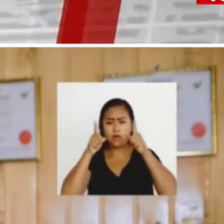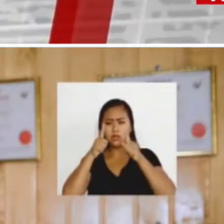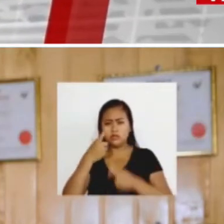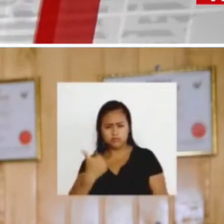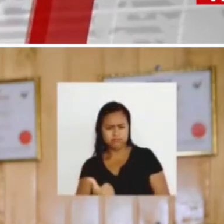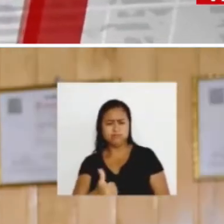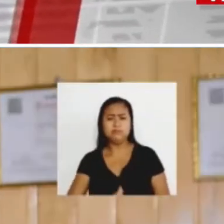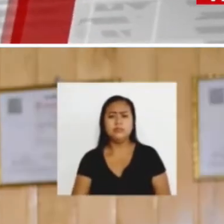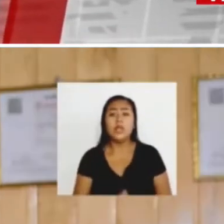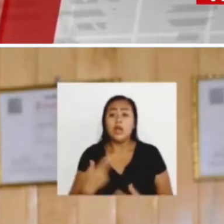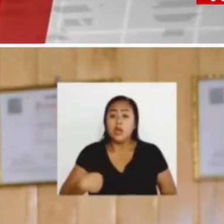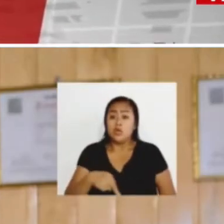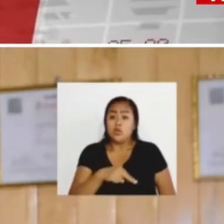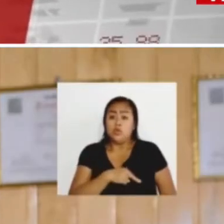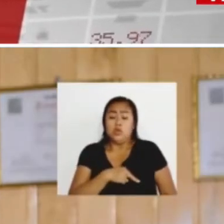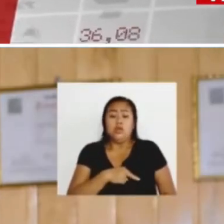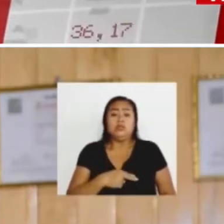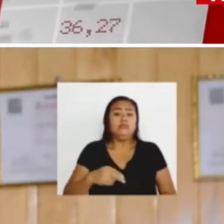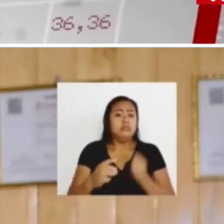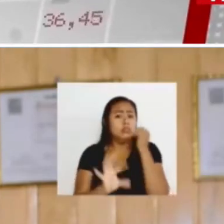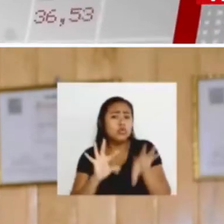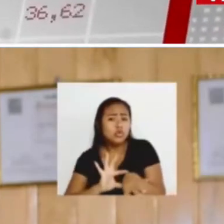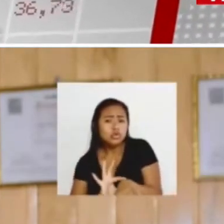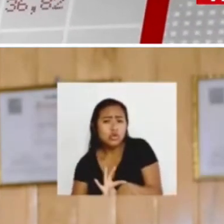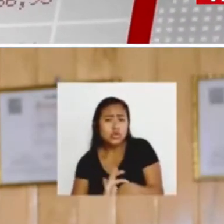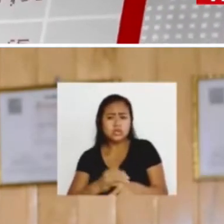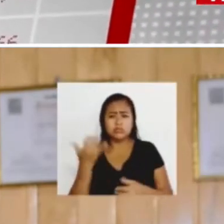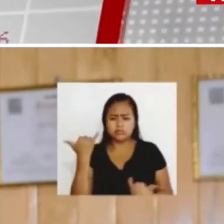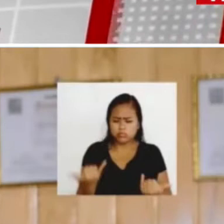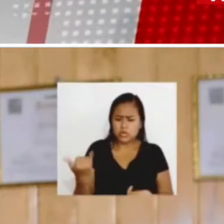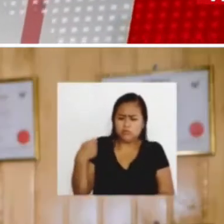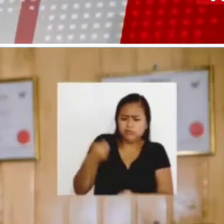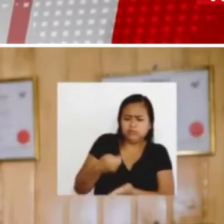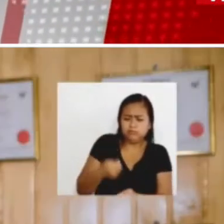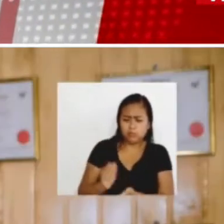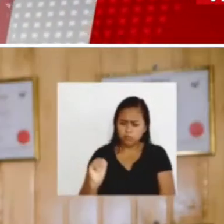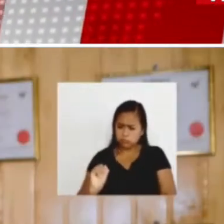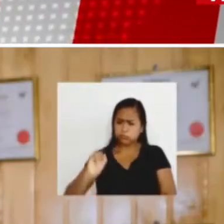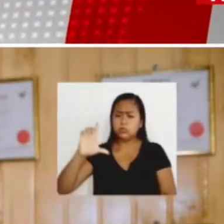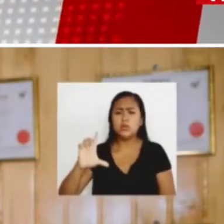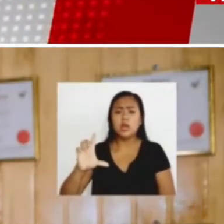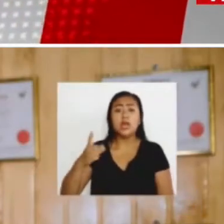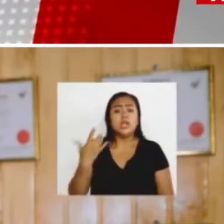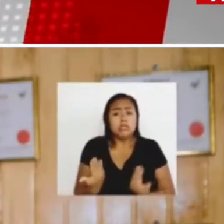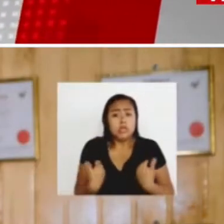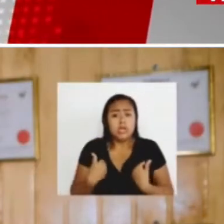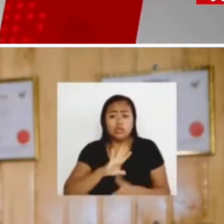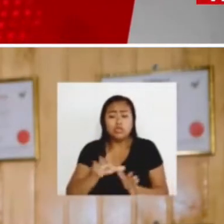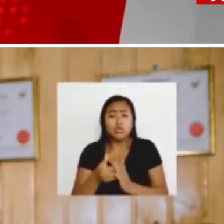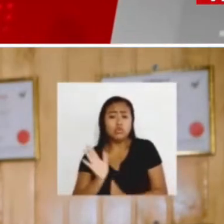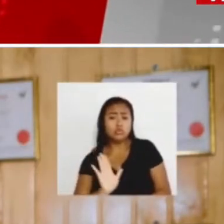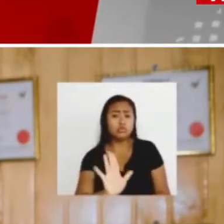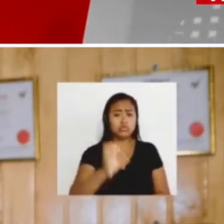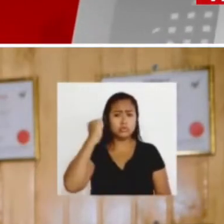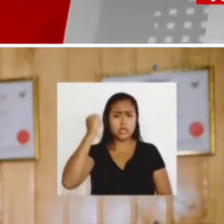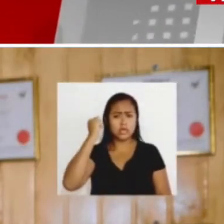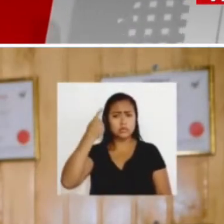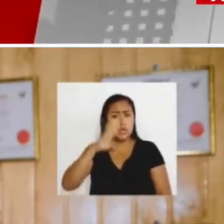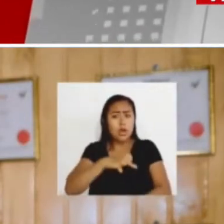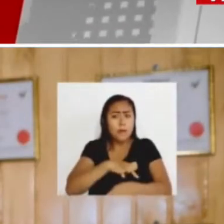Mendoza o López Aliaga? Mira, Hugo, yo creo que ahí no hay preferencia. Si don